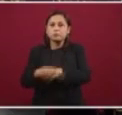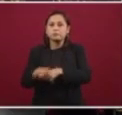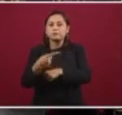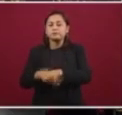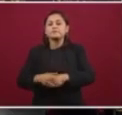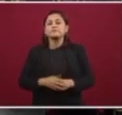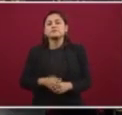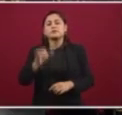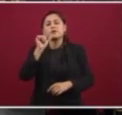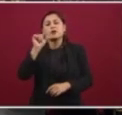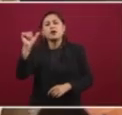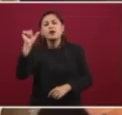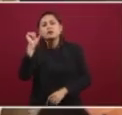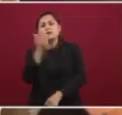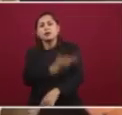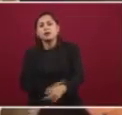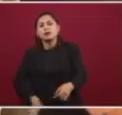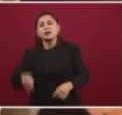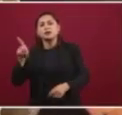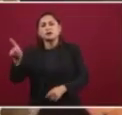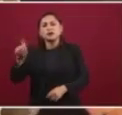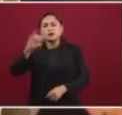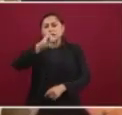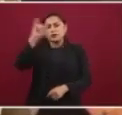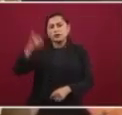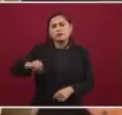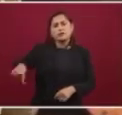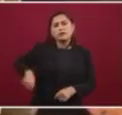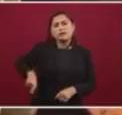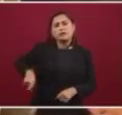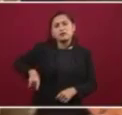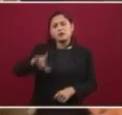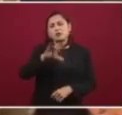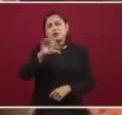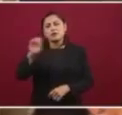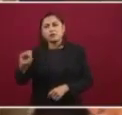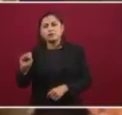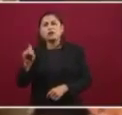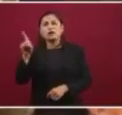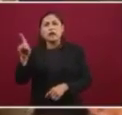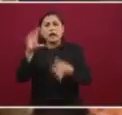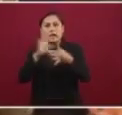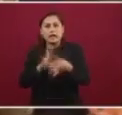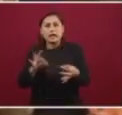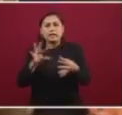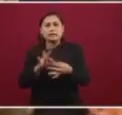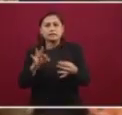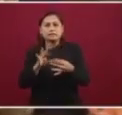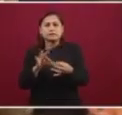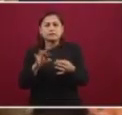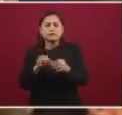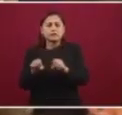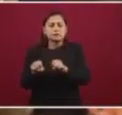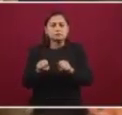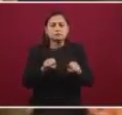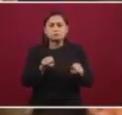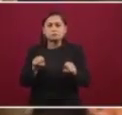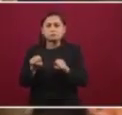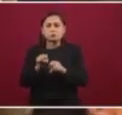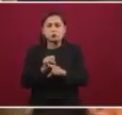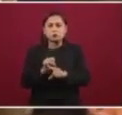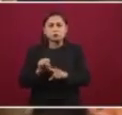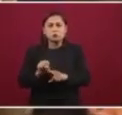de gobierno de la Ciudad de México, Claudia Sheinbaum, dio una explicación de los microsismos que han ido en aumento en algunas zonas de la